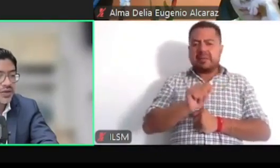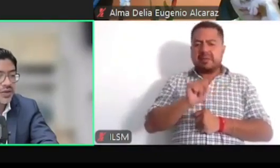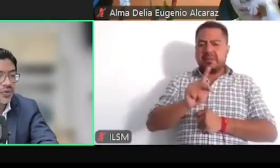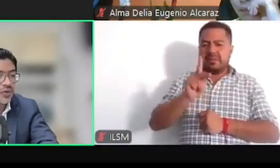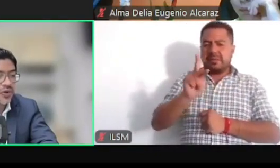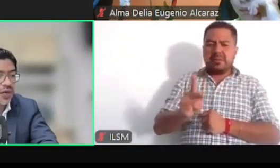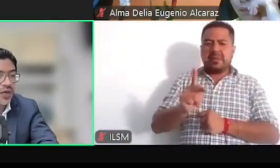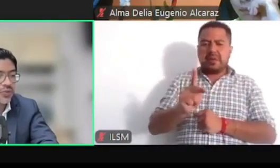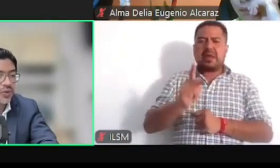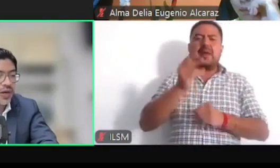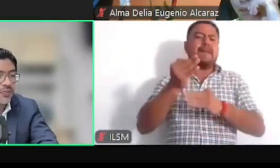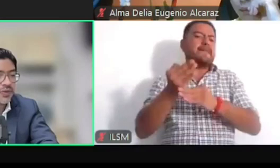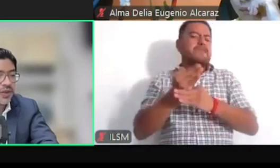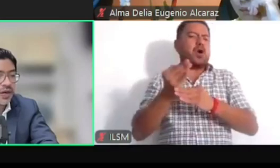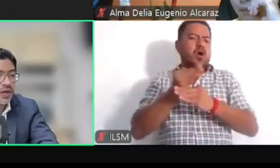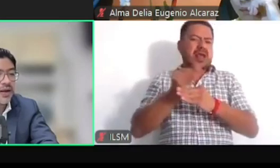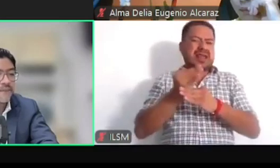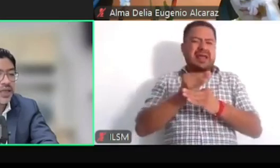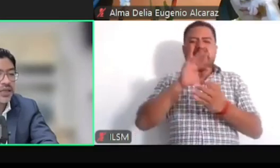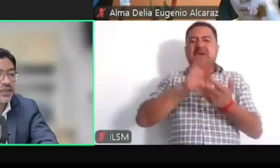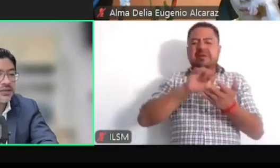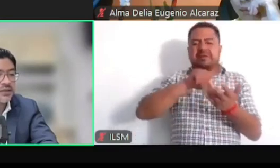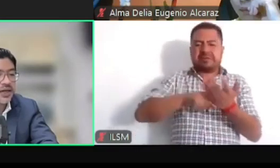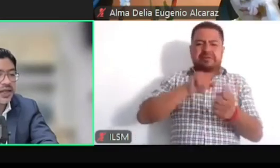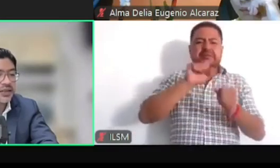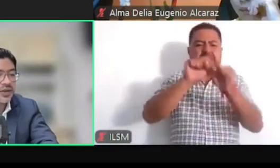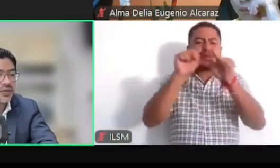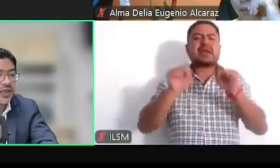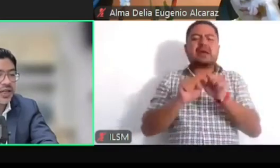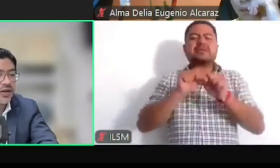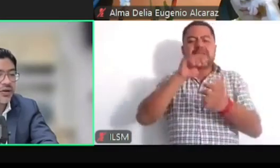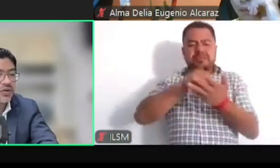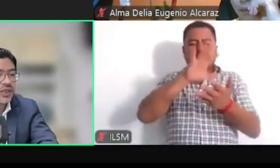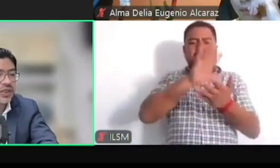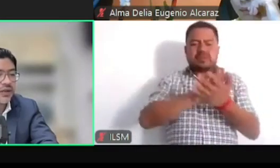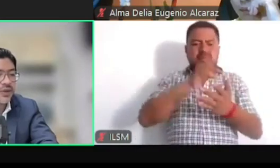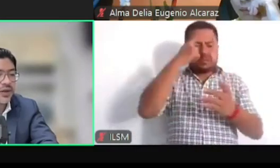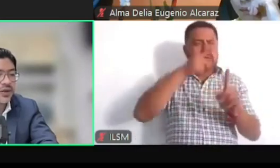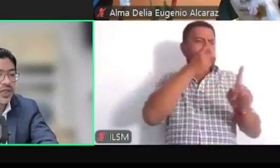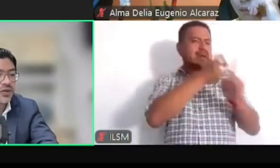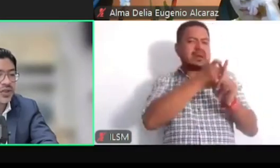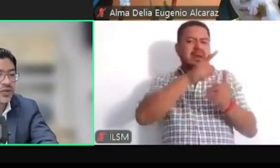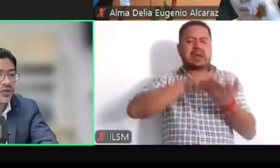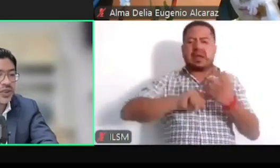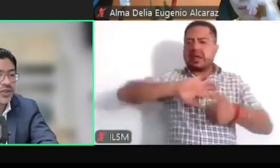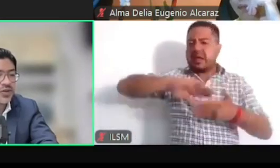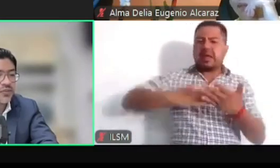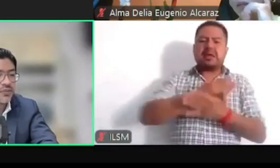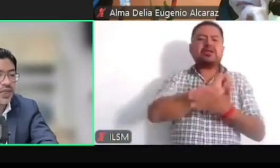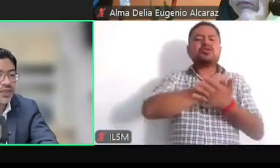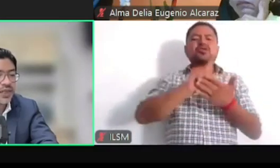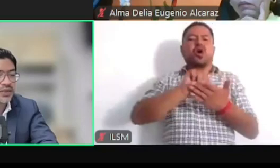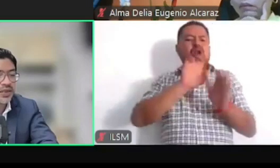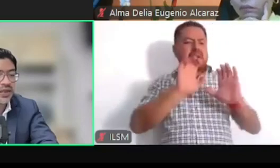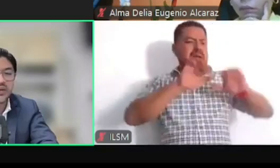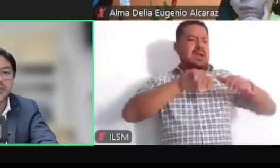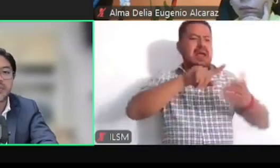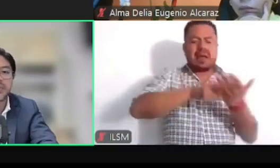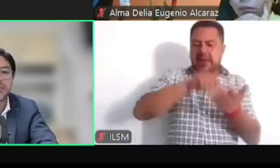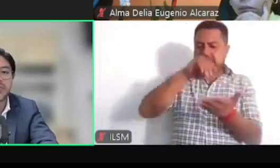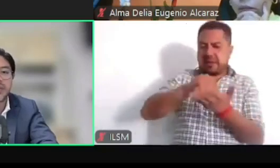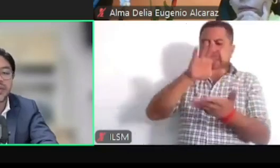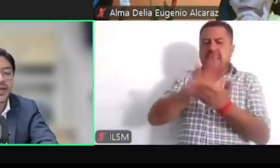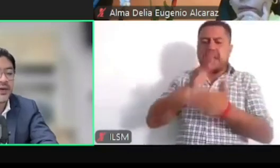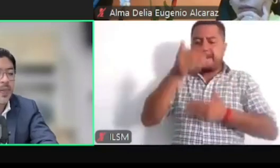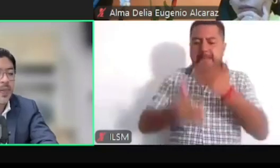registro. morena.app dional y que el sistema de registro emitiría una qce del envío de la solicitud de inscripción para est registrado en el